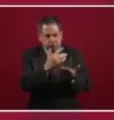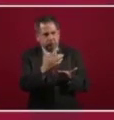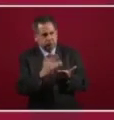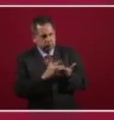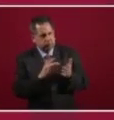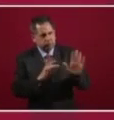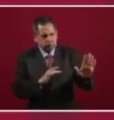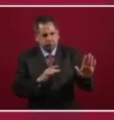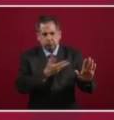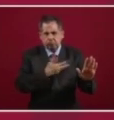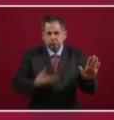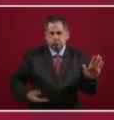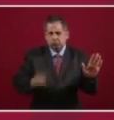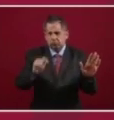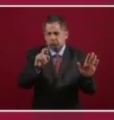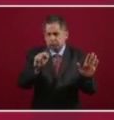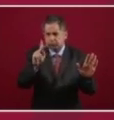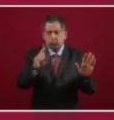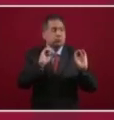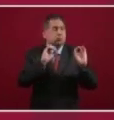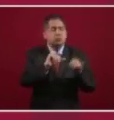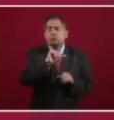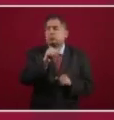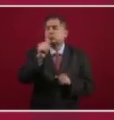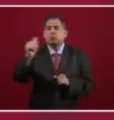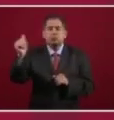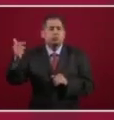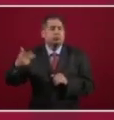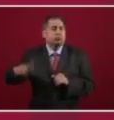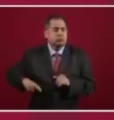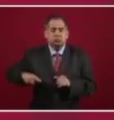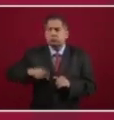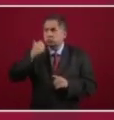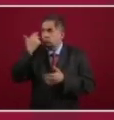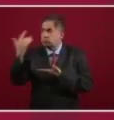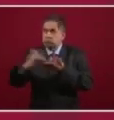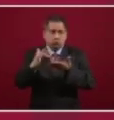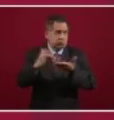al presidente Trump, a cualquier gobierno